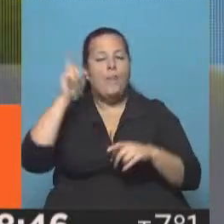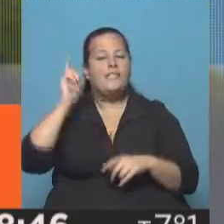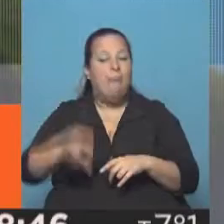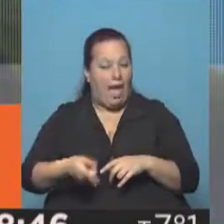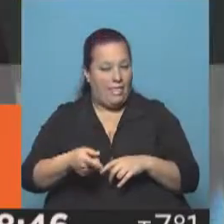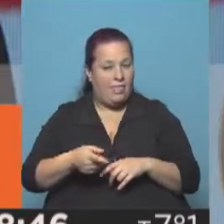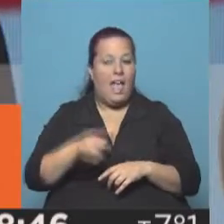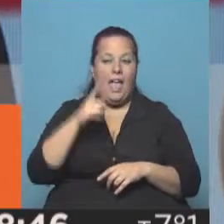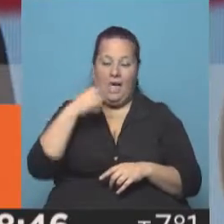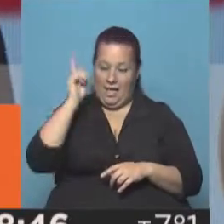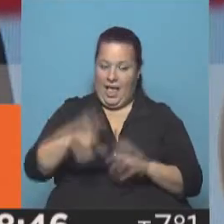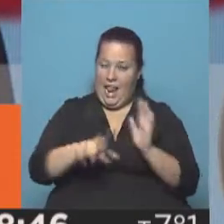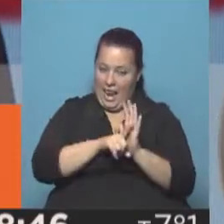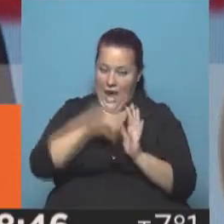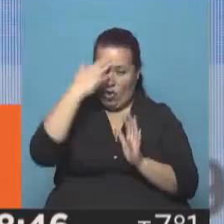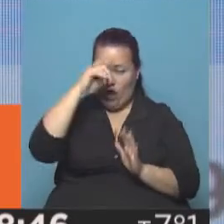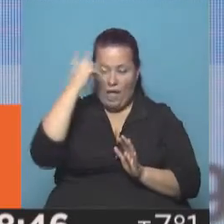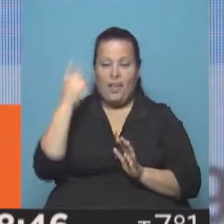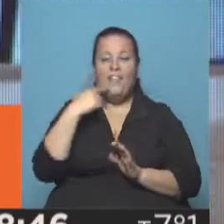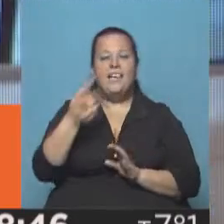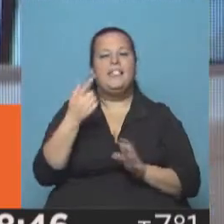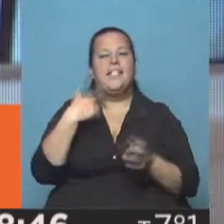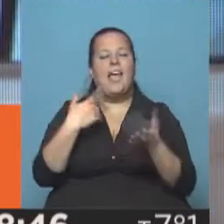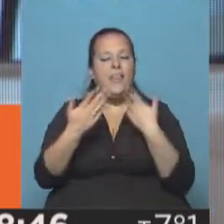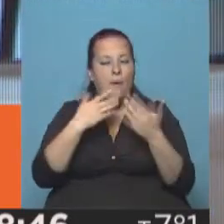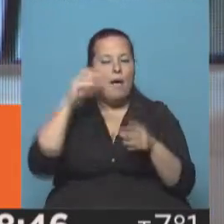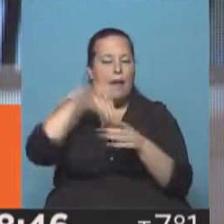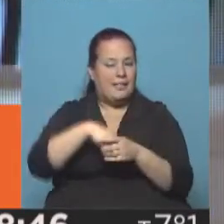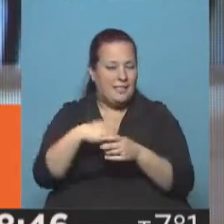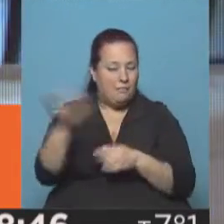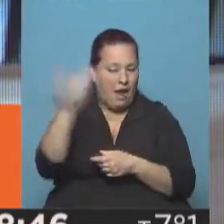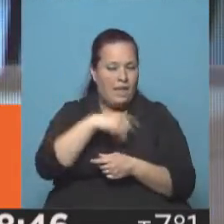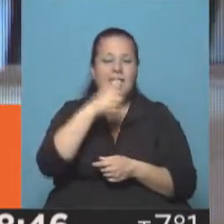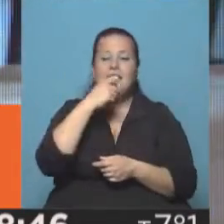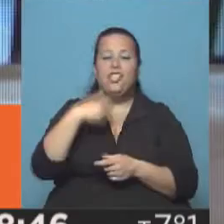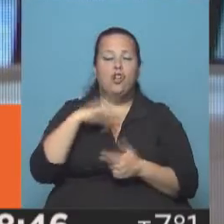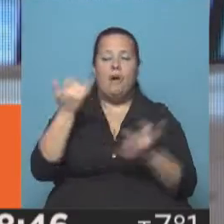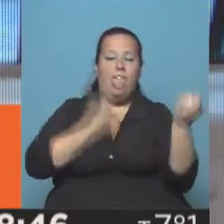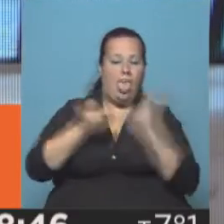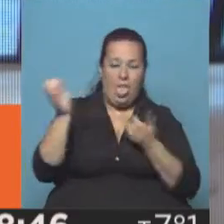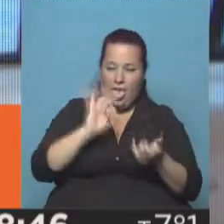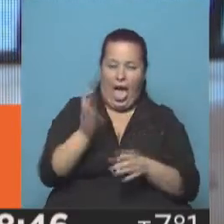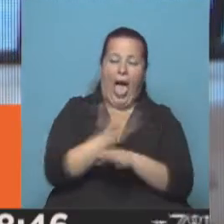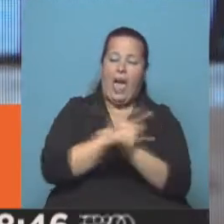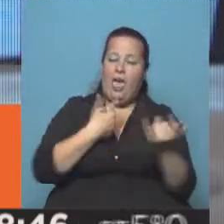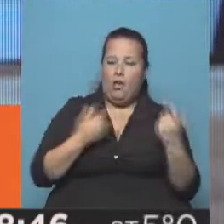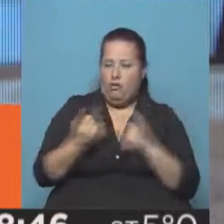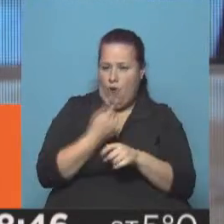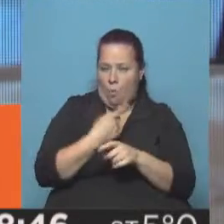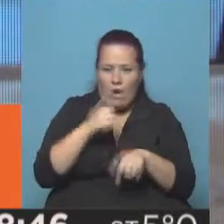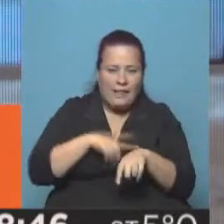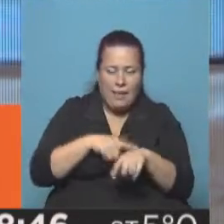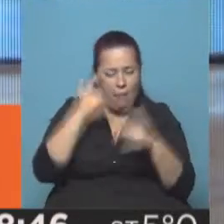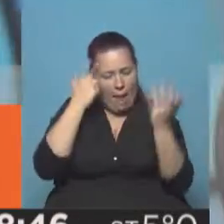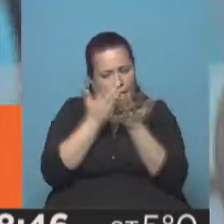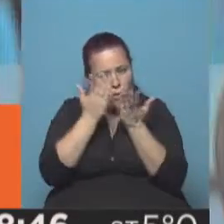claramente y esto lo establece la ley y la constitución que sea deliberativo y participativa si yo no tengo la información previamente no tengo ese tiempo de